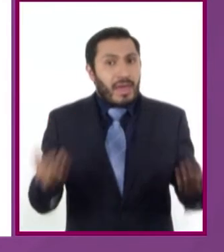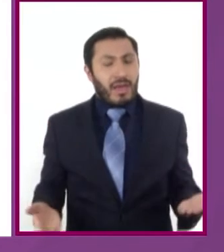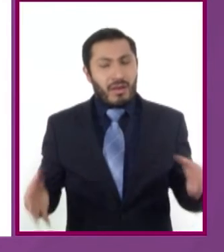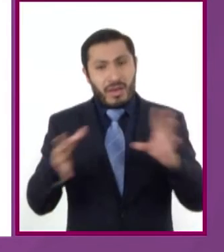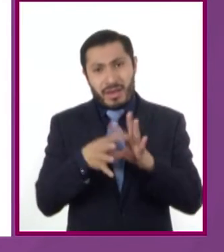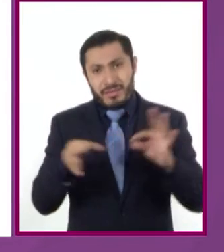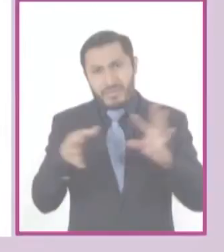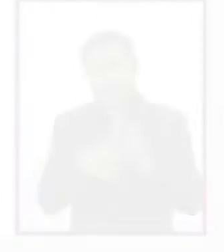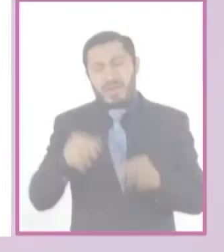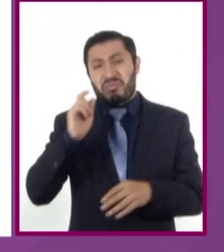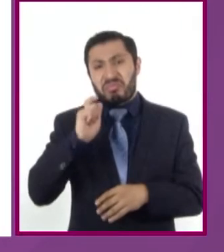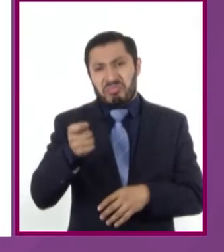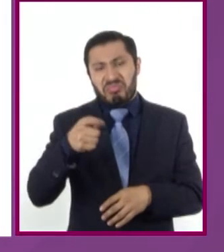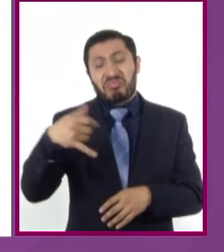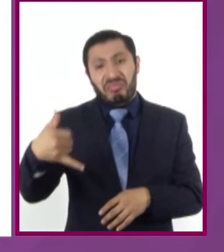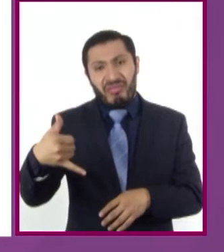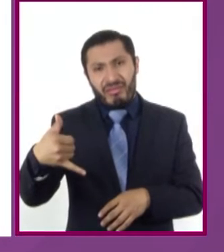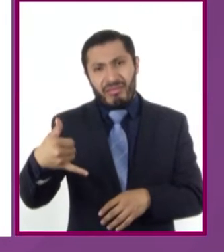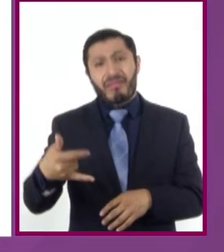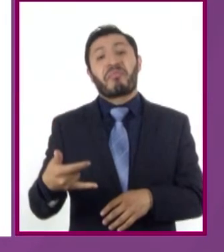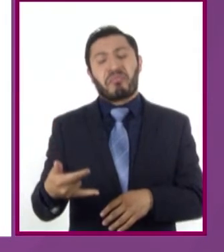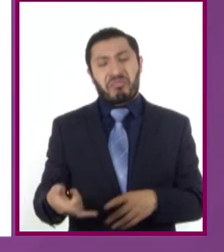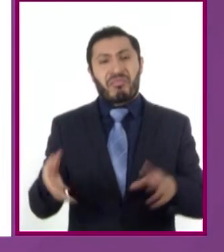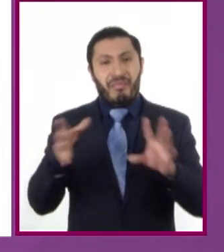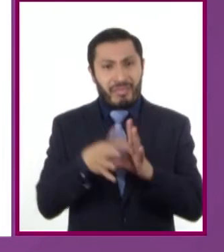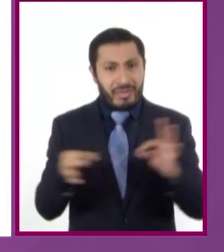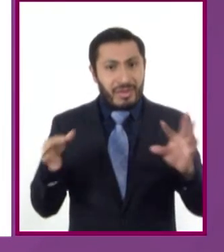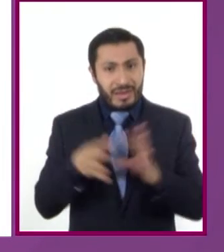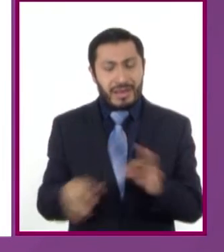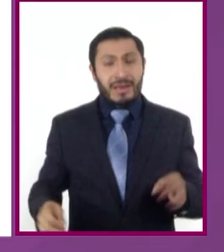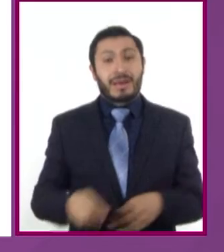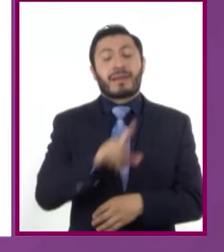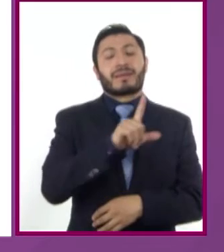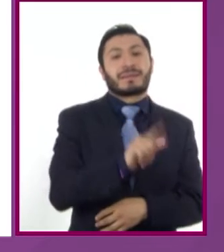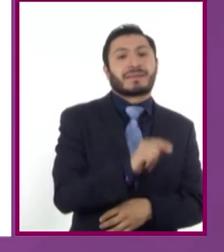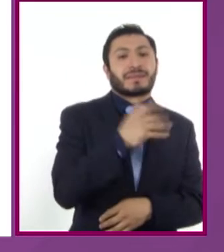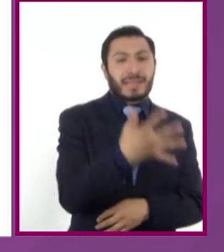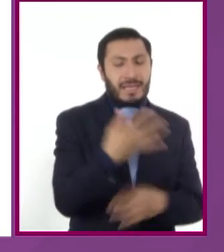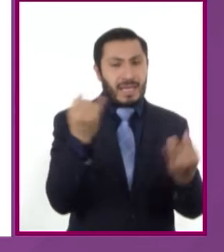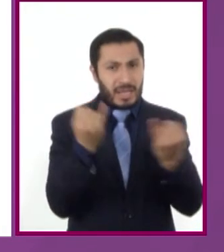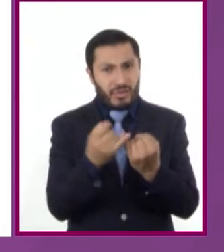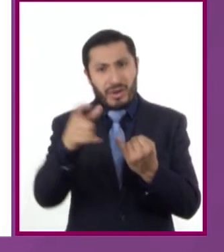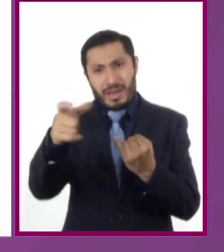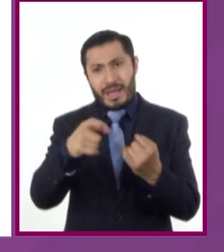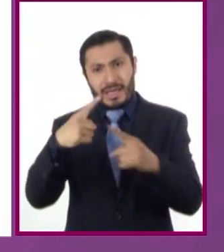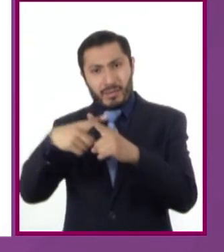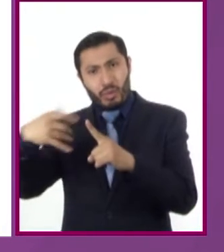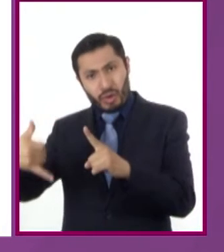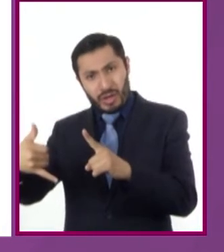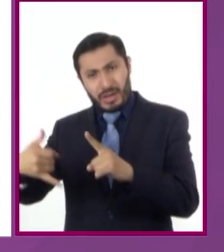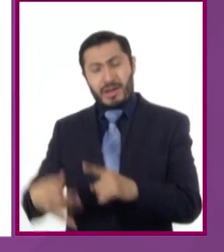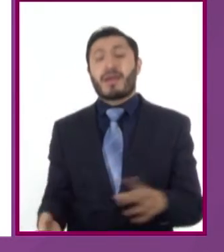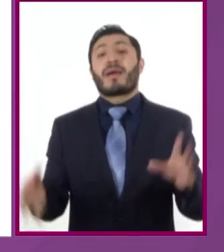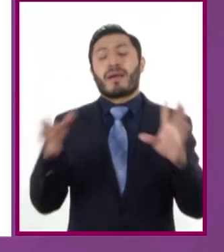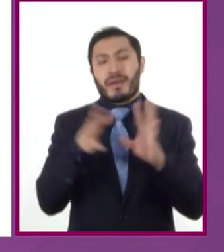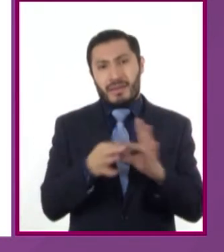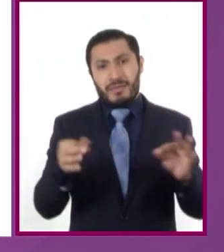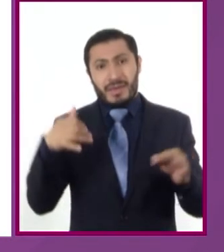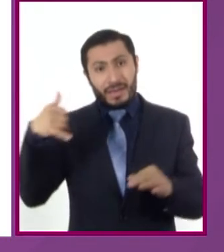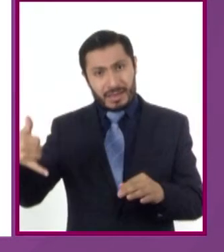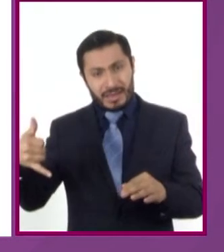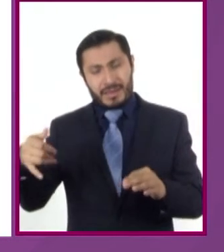la literal Y. Partiendo de la expresión 75 igual a X por Y, despejaremos